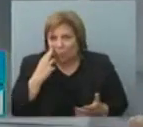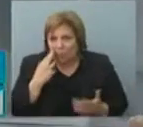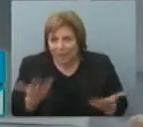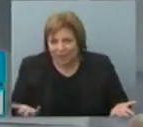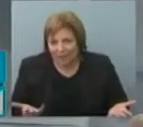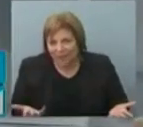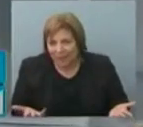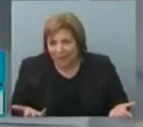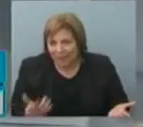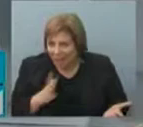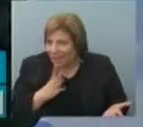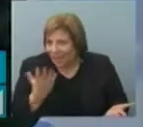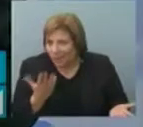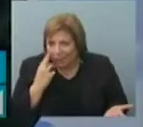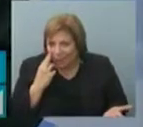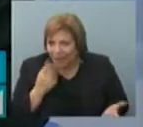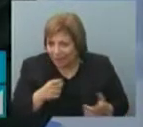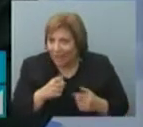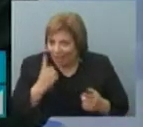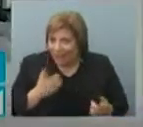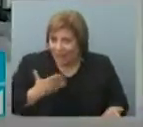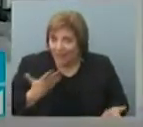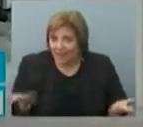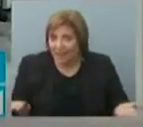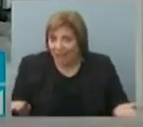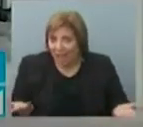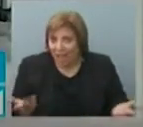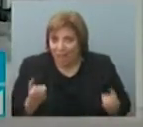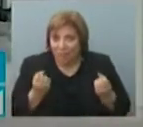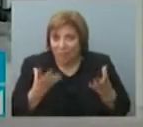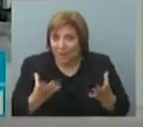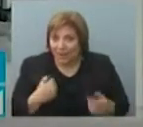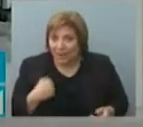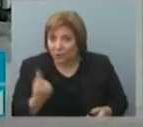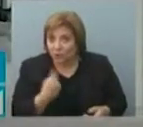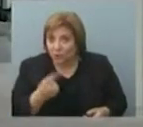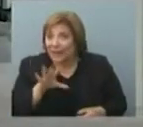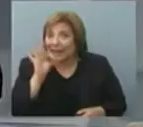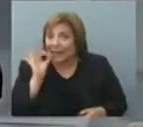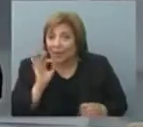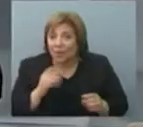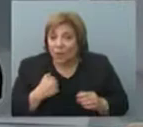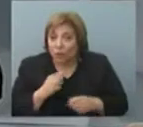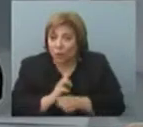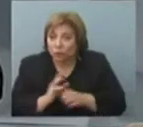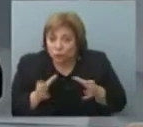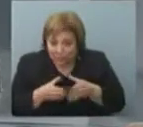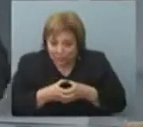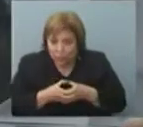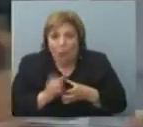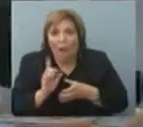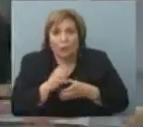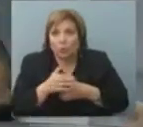no hablaremos hay una queja digo una queja porque nosotros elegimos Tan conservadores como somos verdad